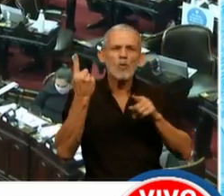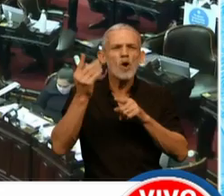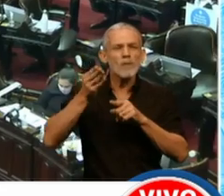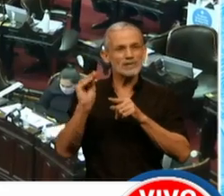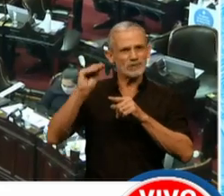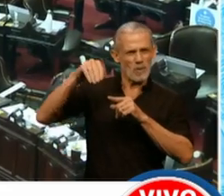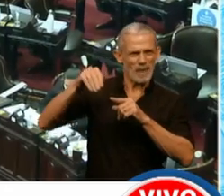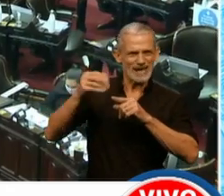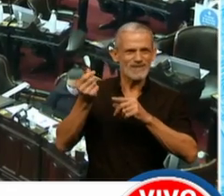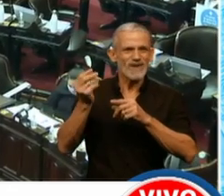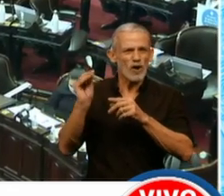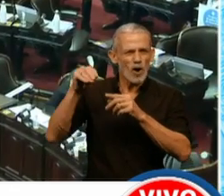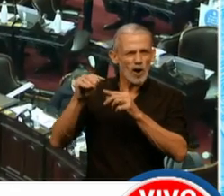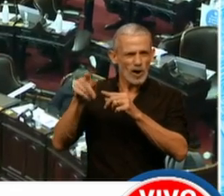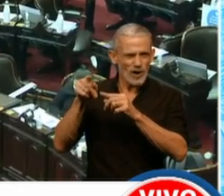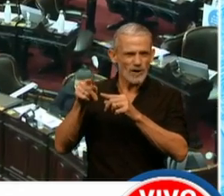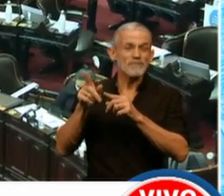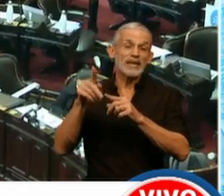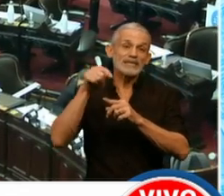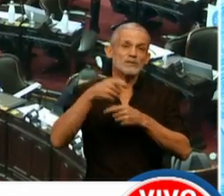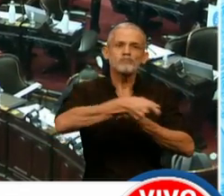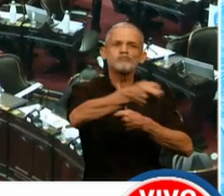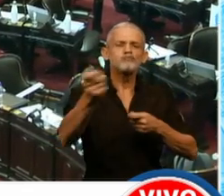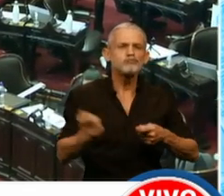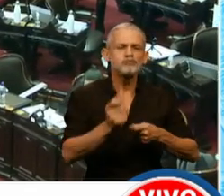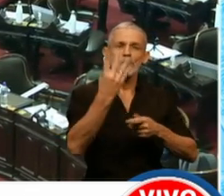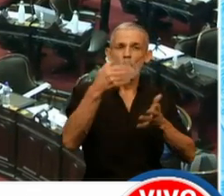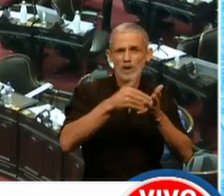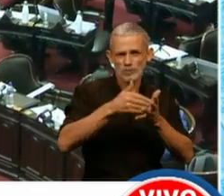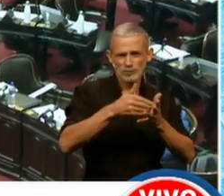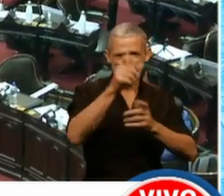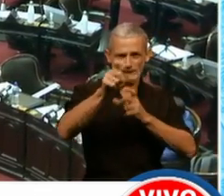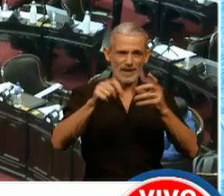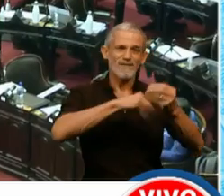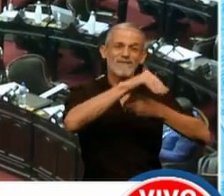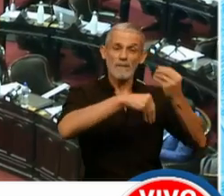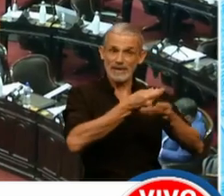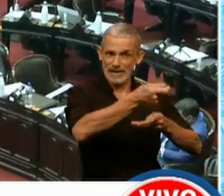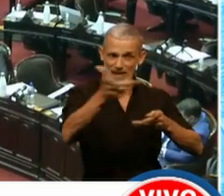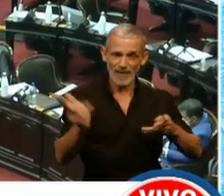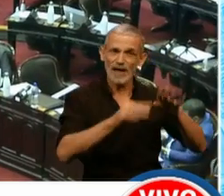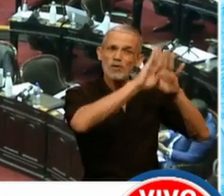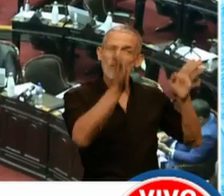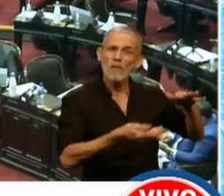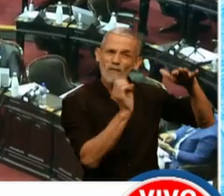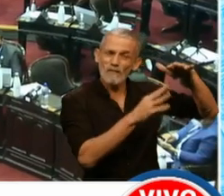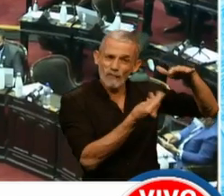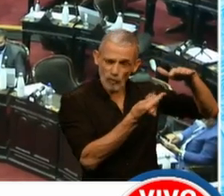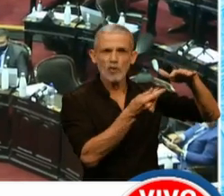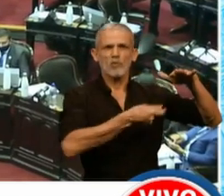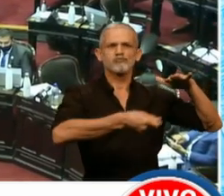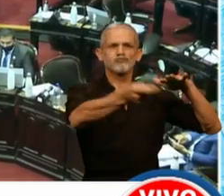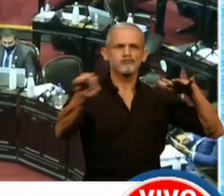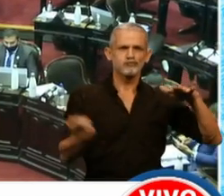casi uno y con esto se crea se engorda el fondo este y con ese fondo se van a